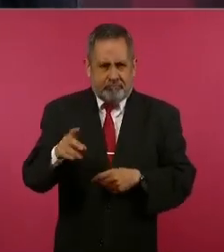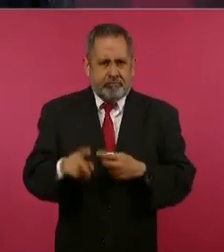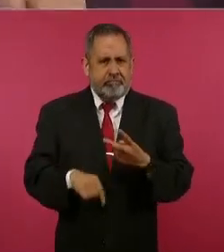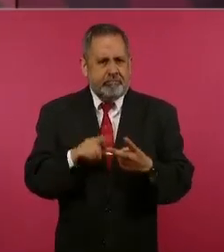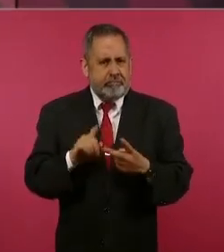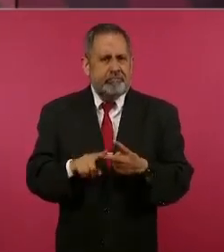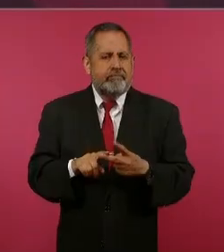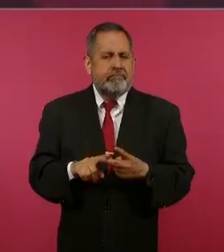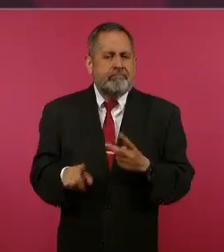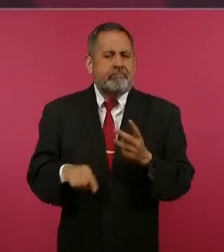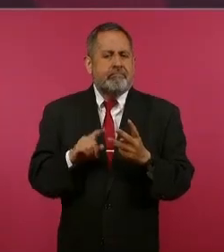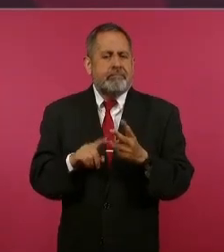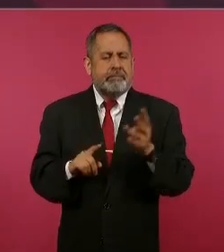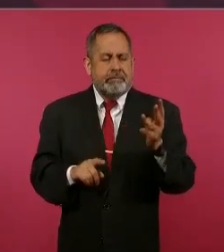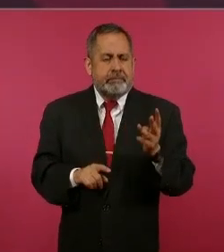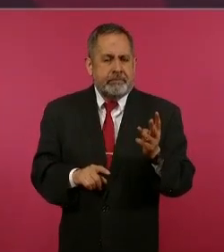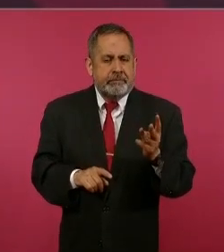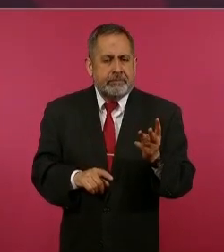tiene